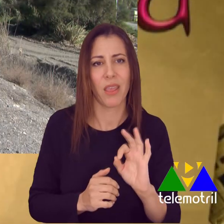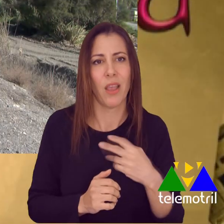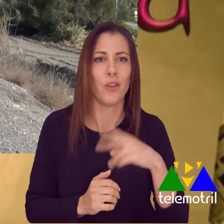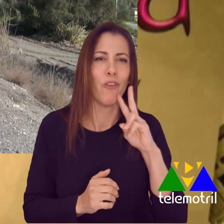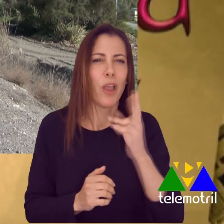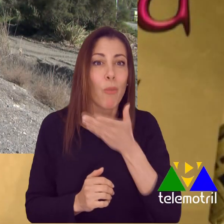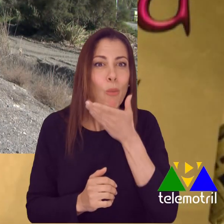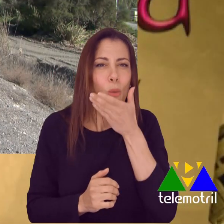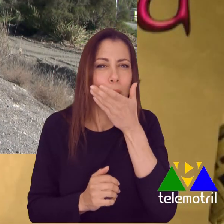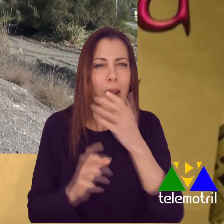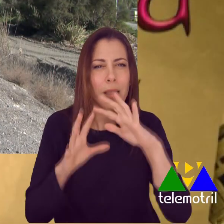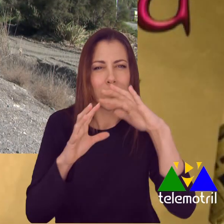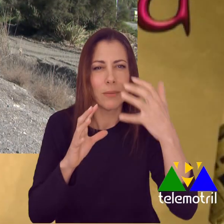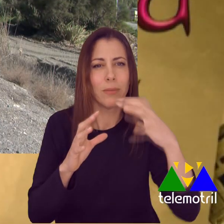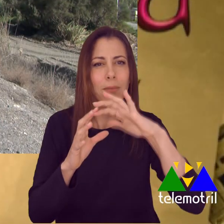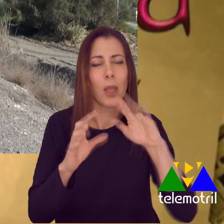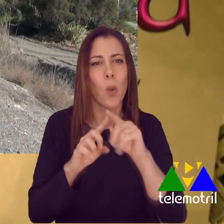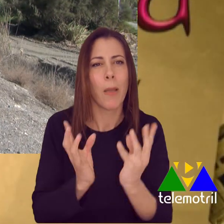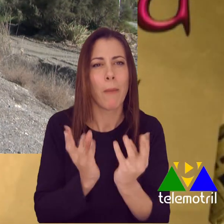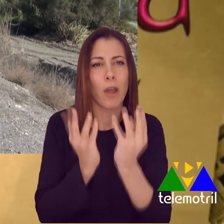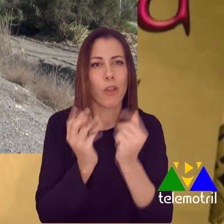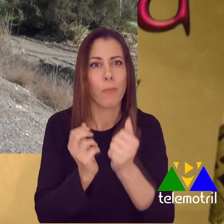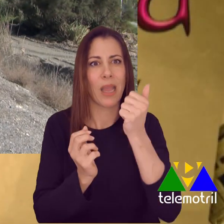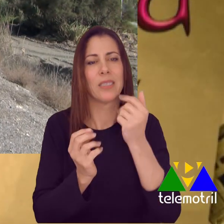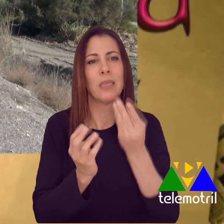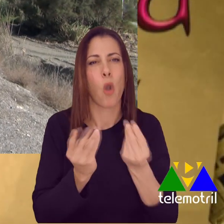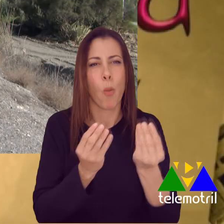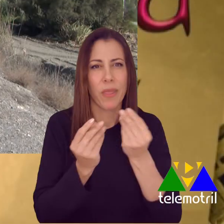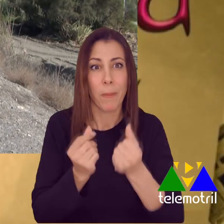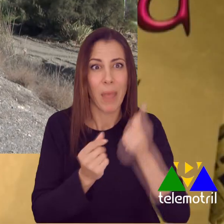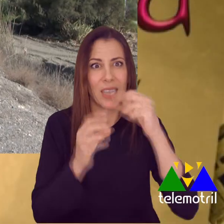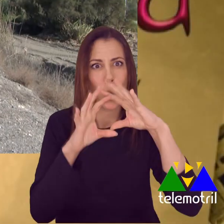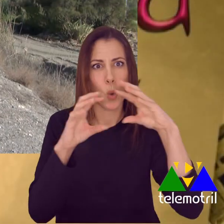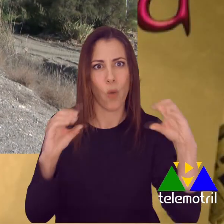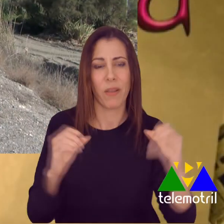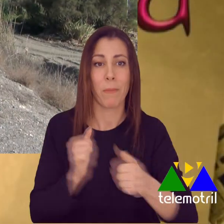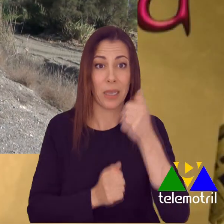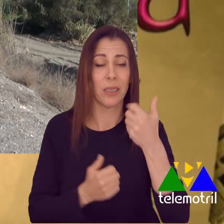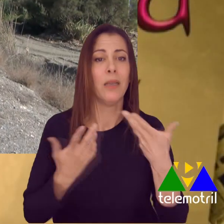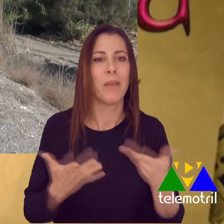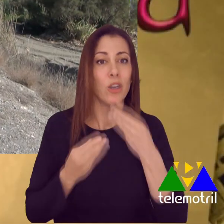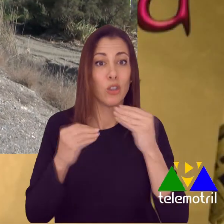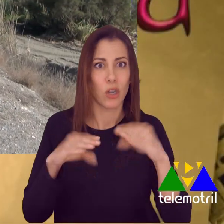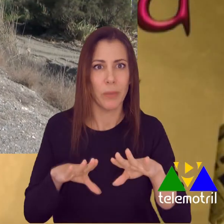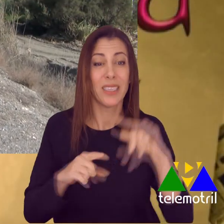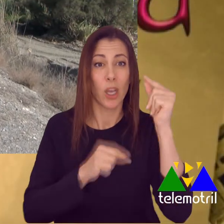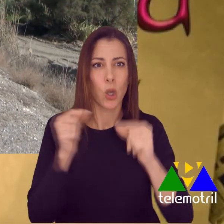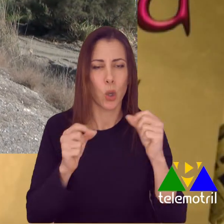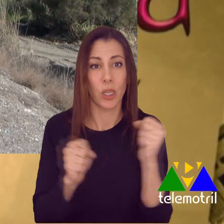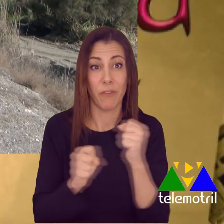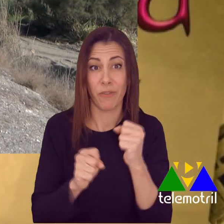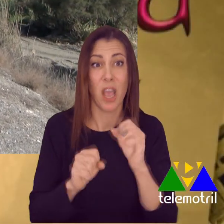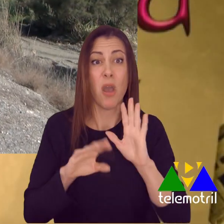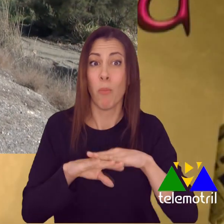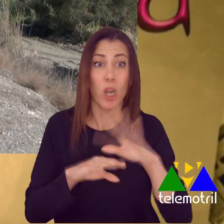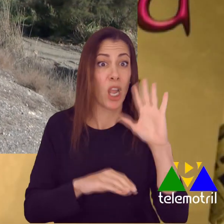caliente y entonces la evaporación es mayor y con lo que hay más capacidad de humedad en las nubes, ¿no? Pero históricamente la gota fría, porque nuestro